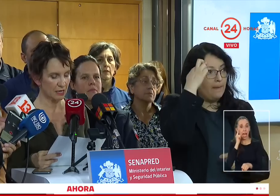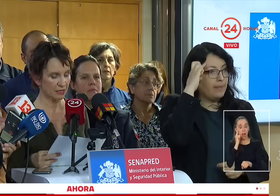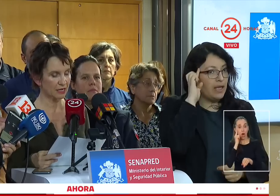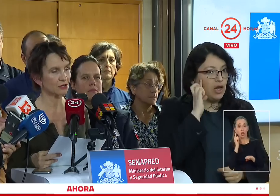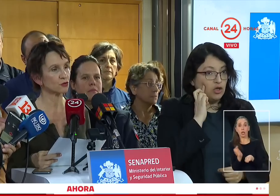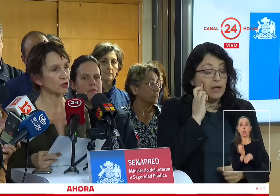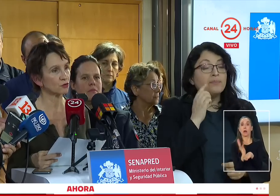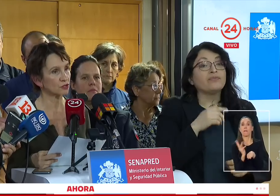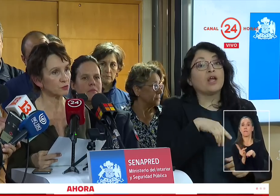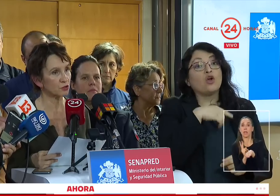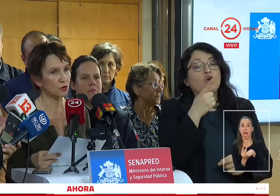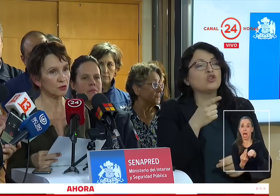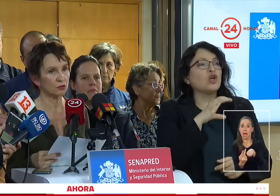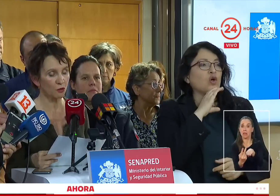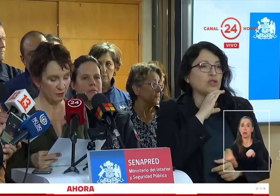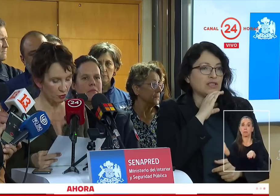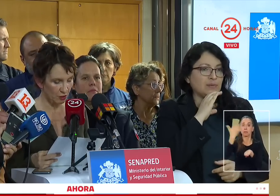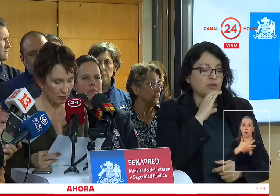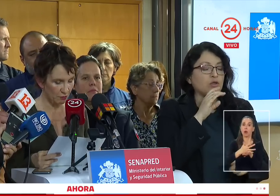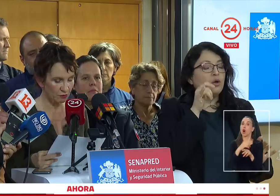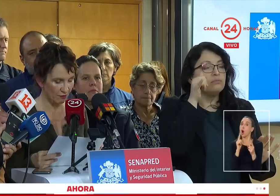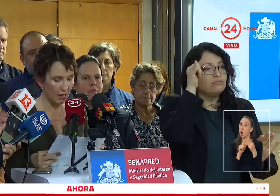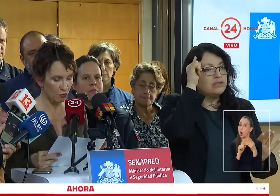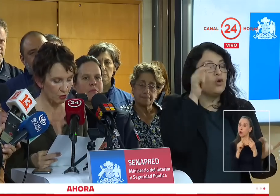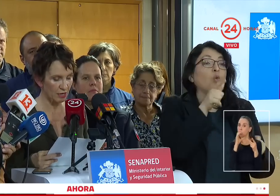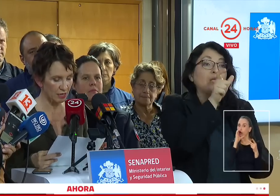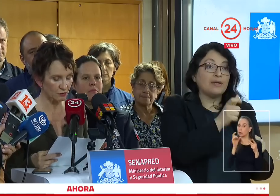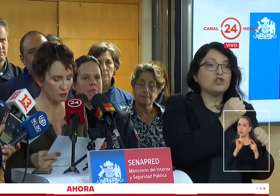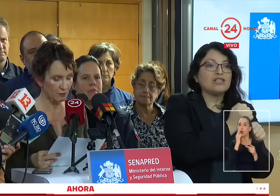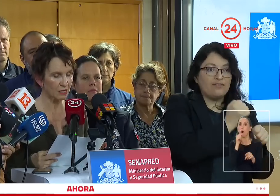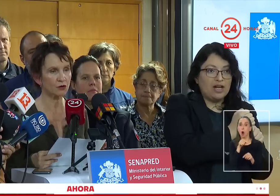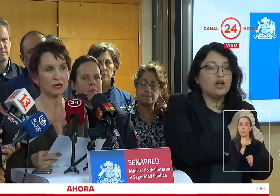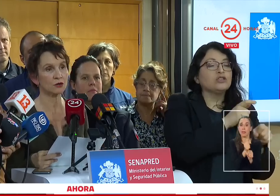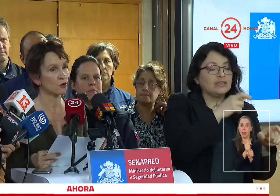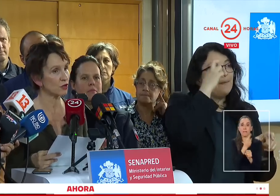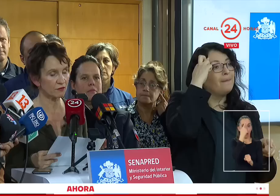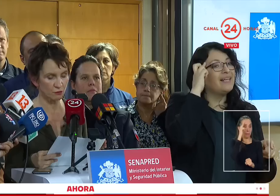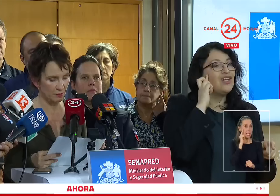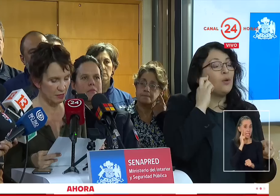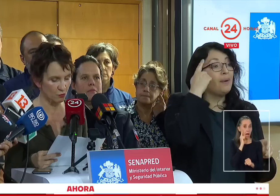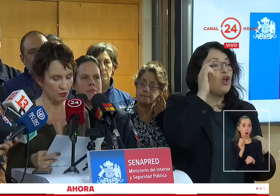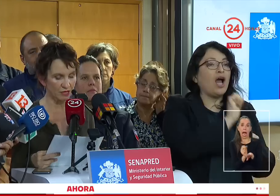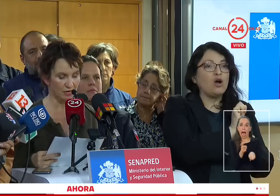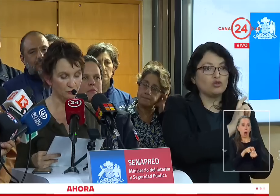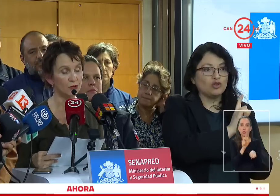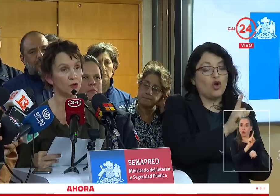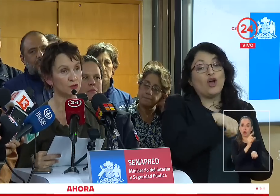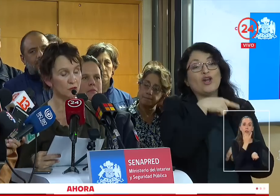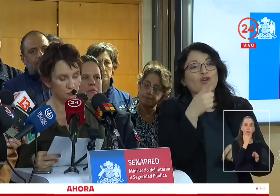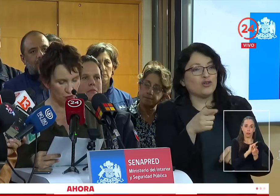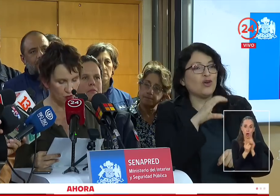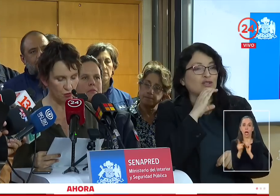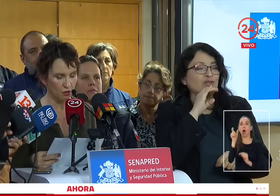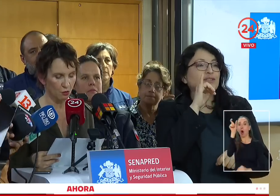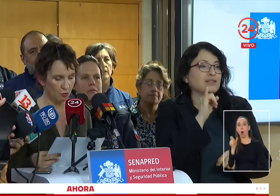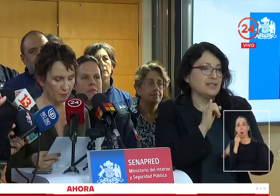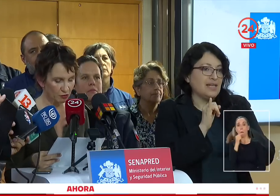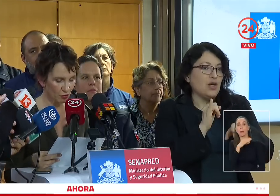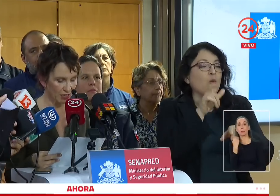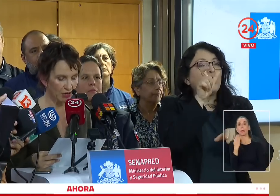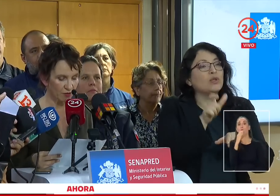y en el caso de Concepción no perdón un trabajador en el caso de peñalolén no iba en un vehículo y en el caso de Concepción